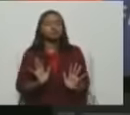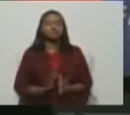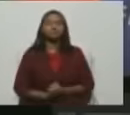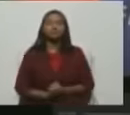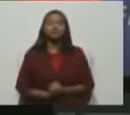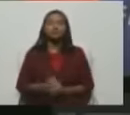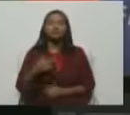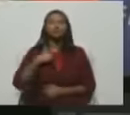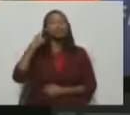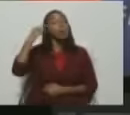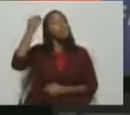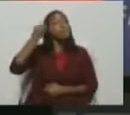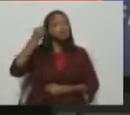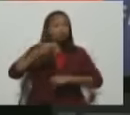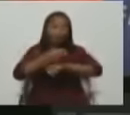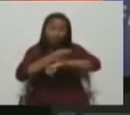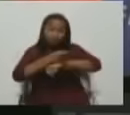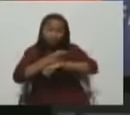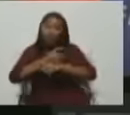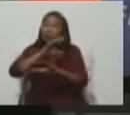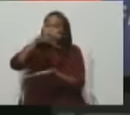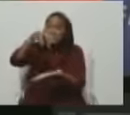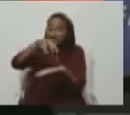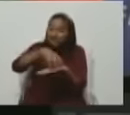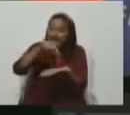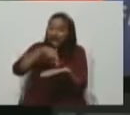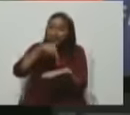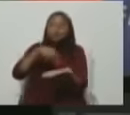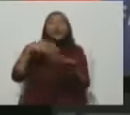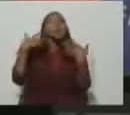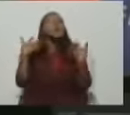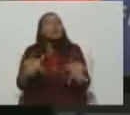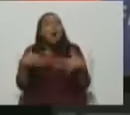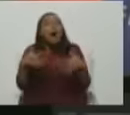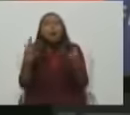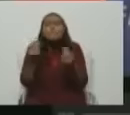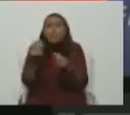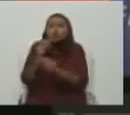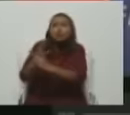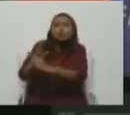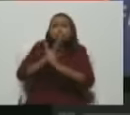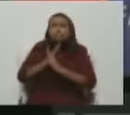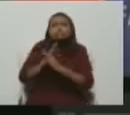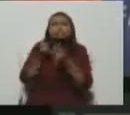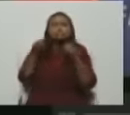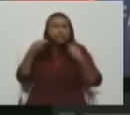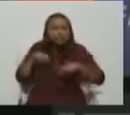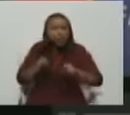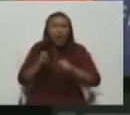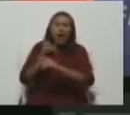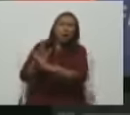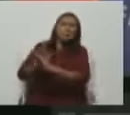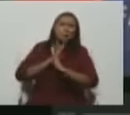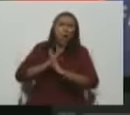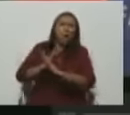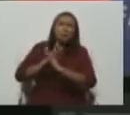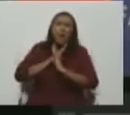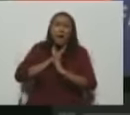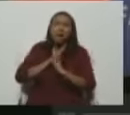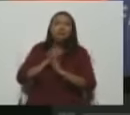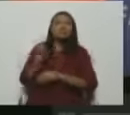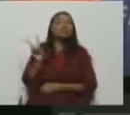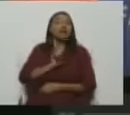que un Estado, una nación, en las circunstancias de agresión, de sanción y de bloqueo que tiene sobre